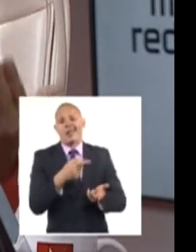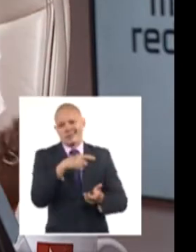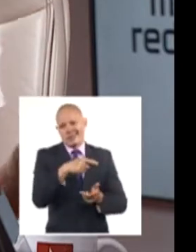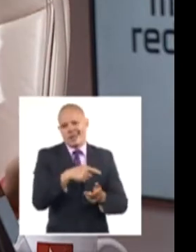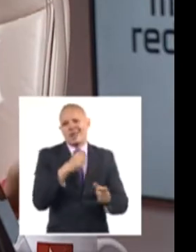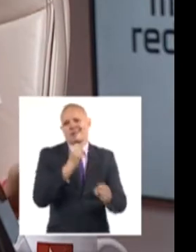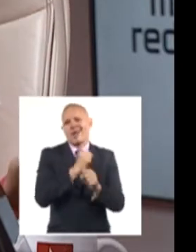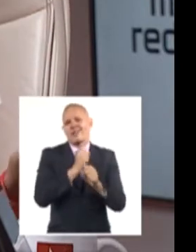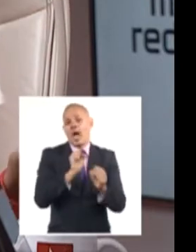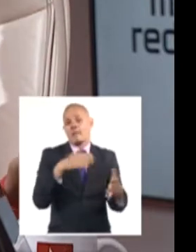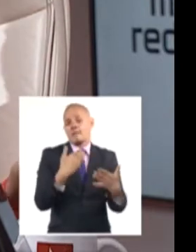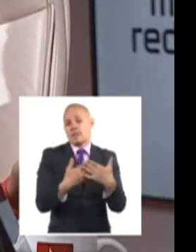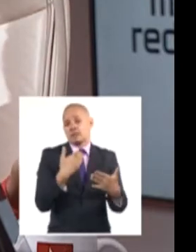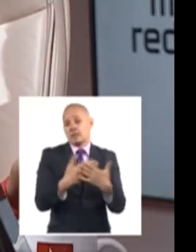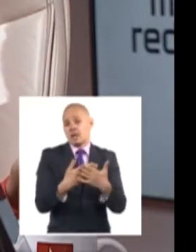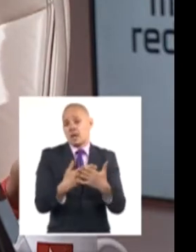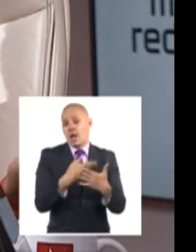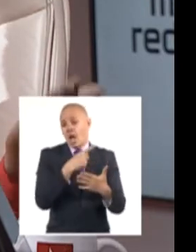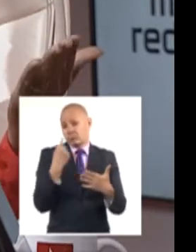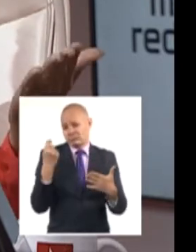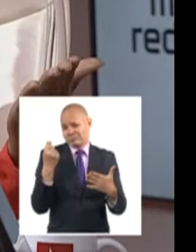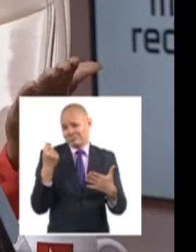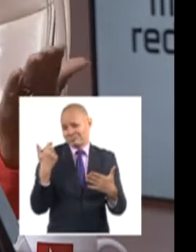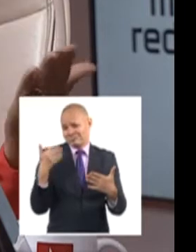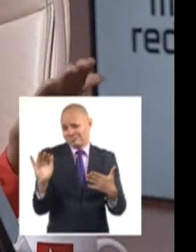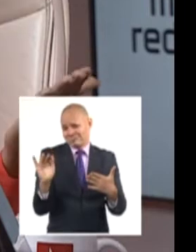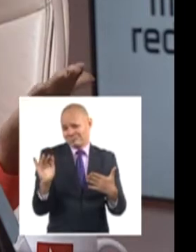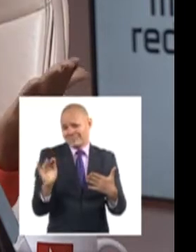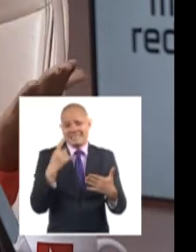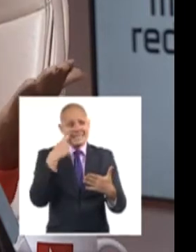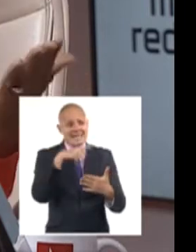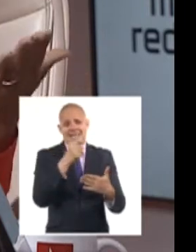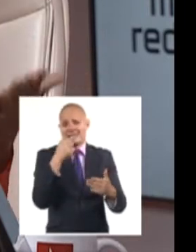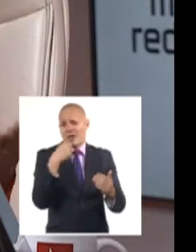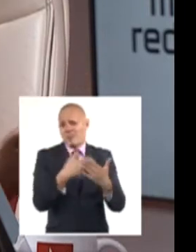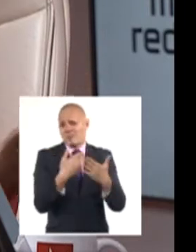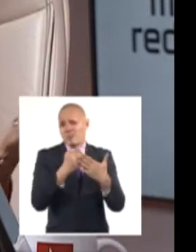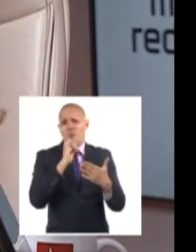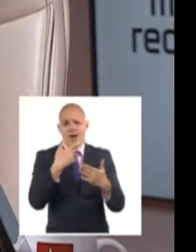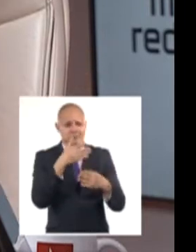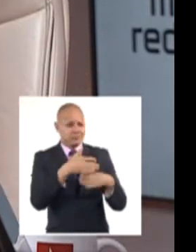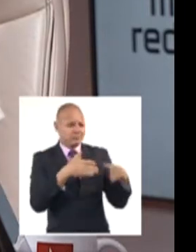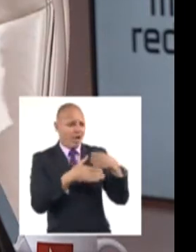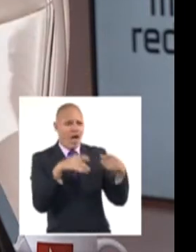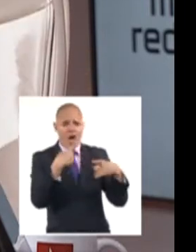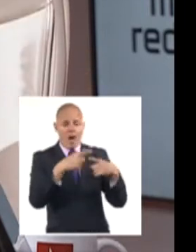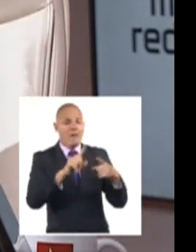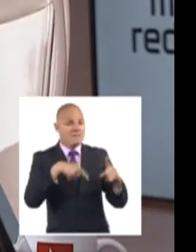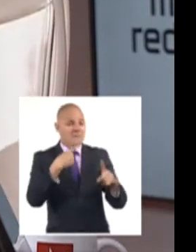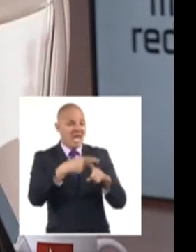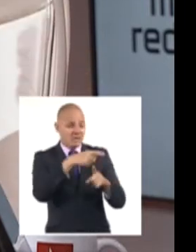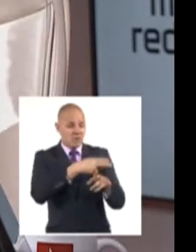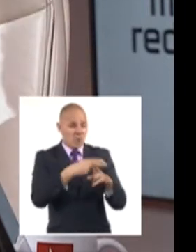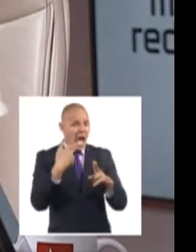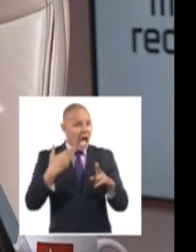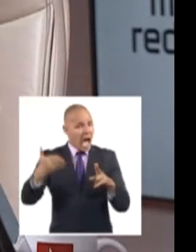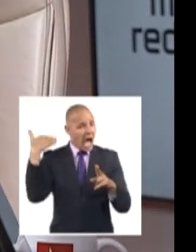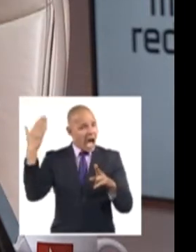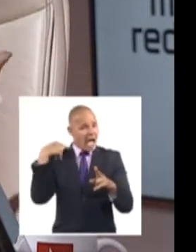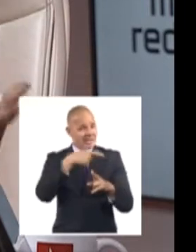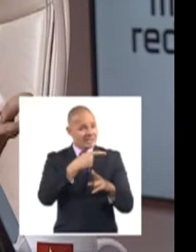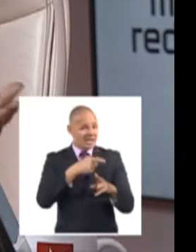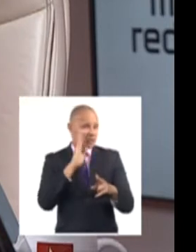abierto un expediente es en torno a un hecho corrupto en esta labor empresarial e incluso